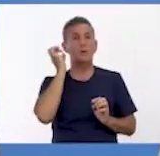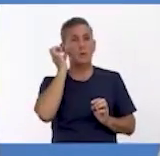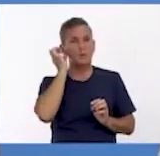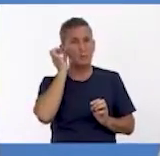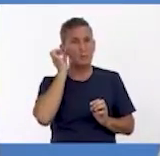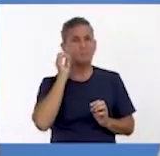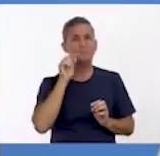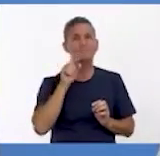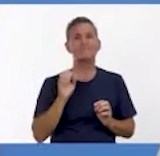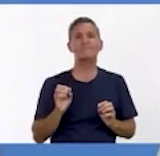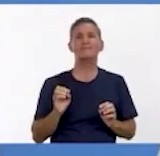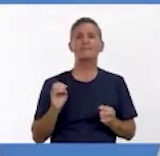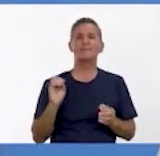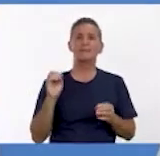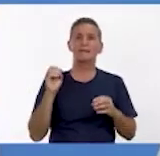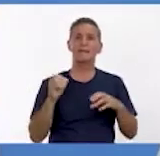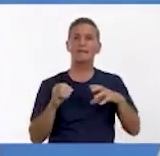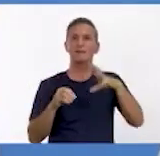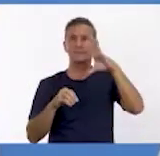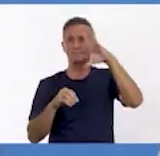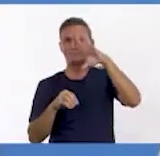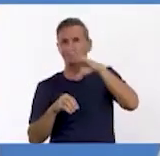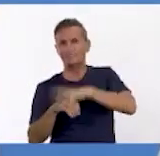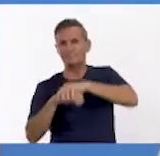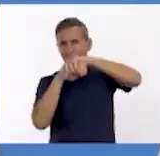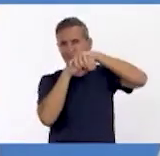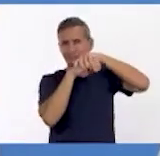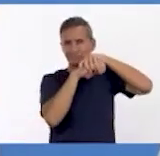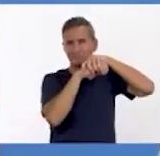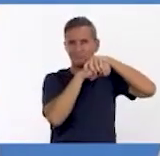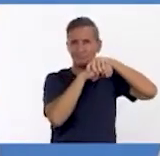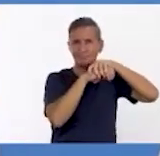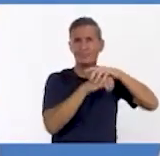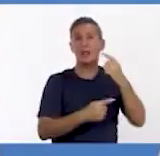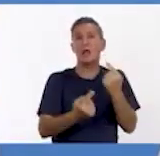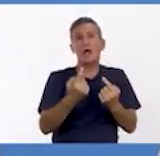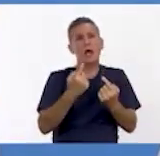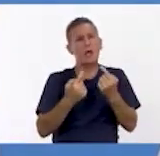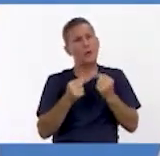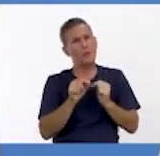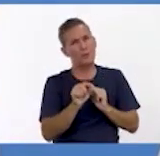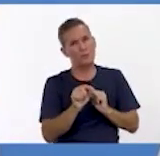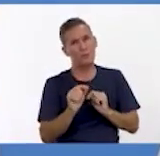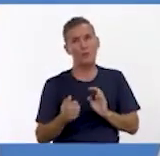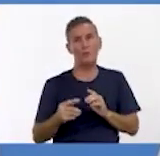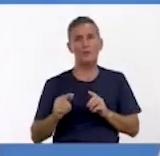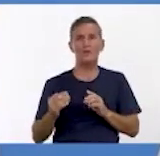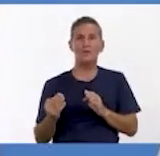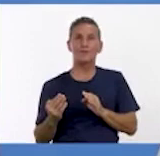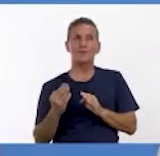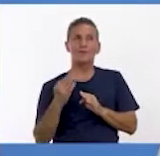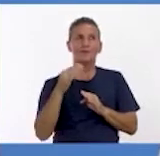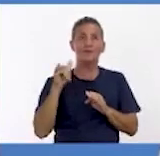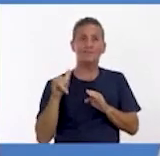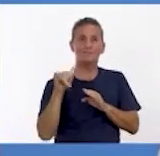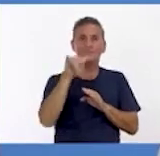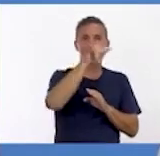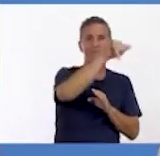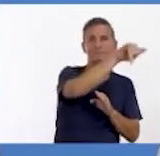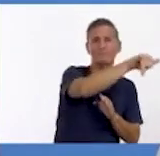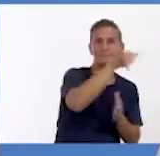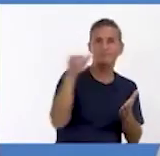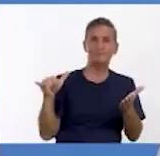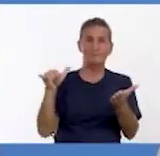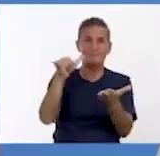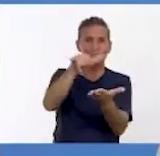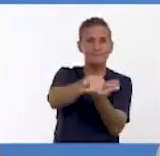trampa mortal y van hacia esos países de forma también ilegal y lo